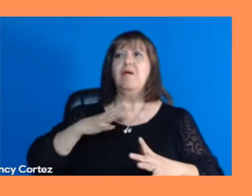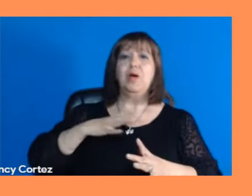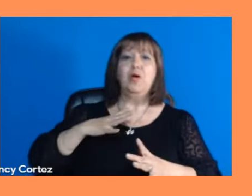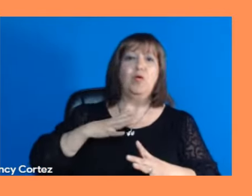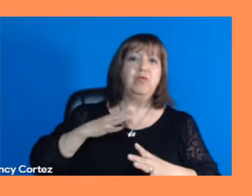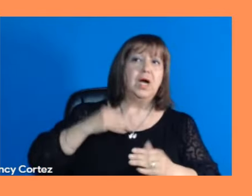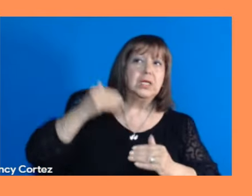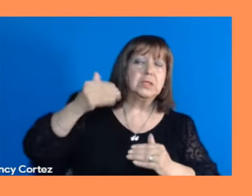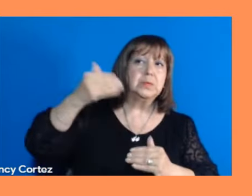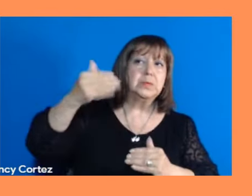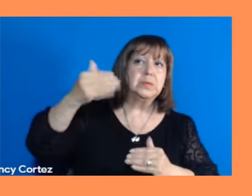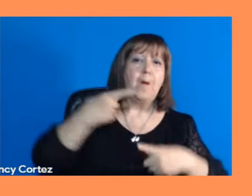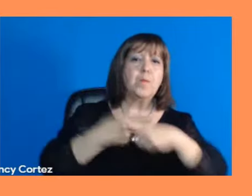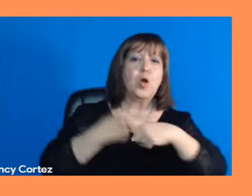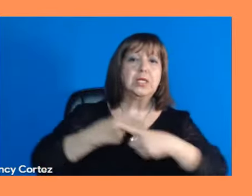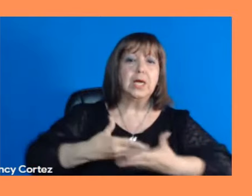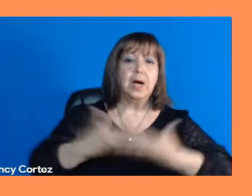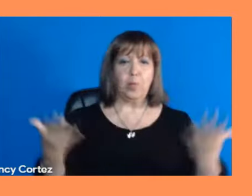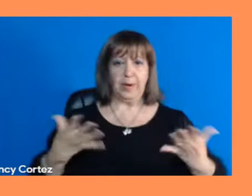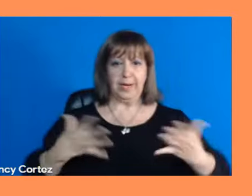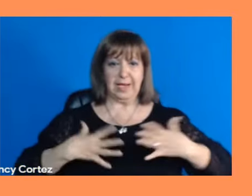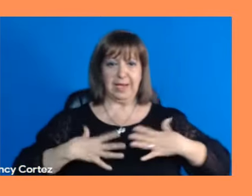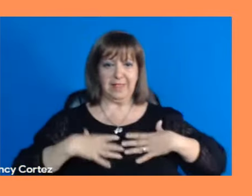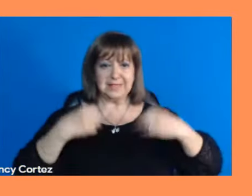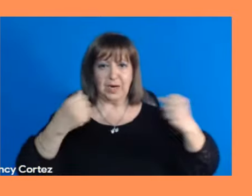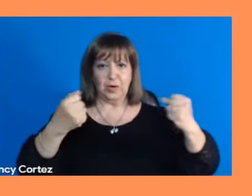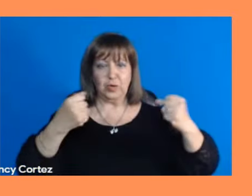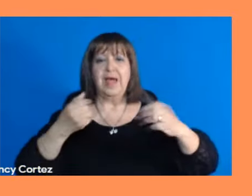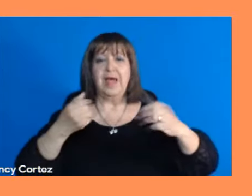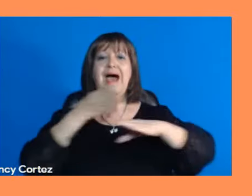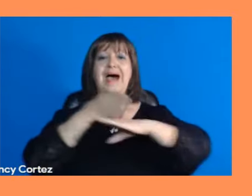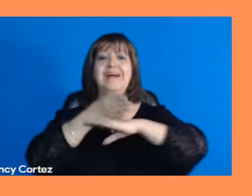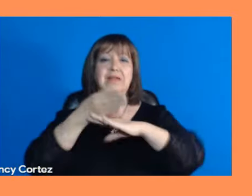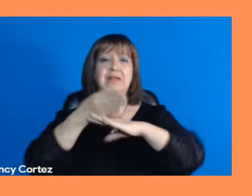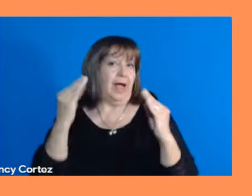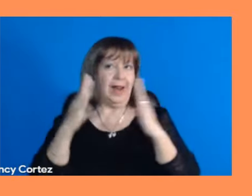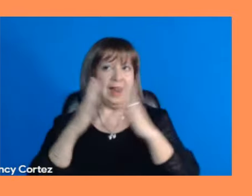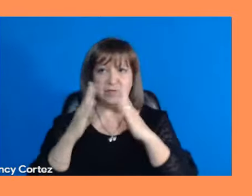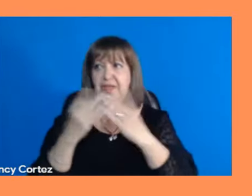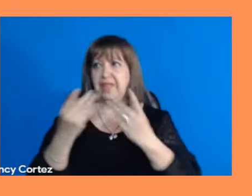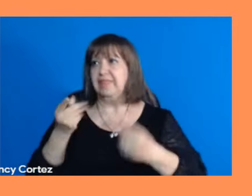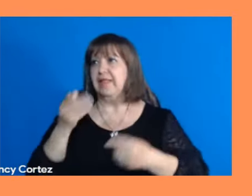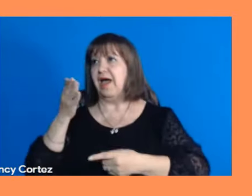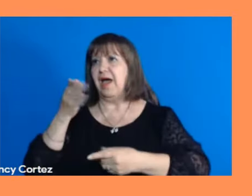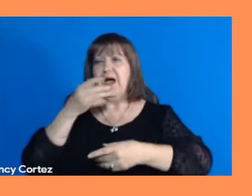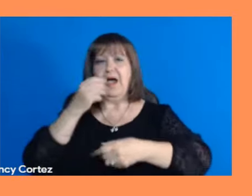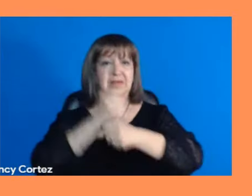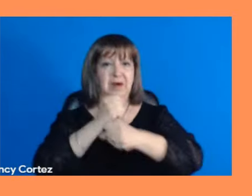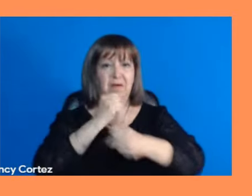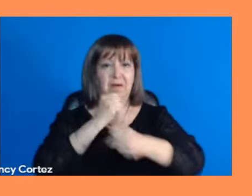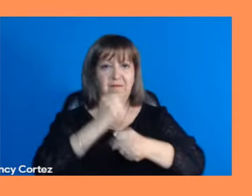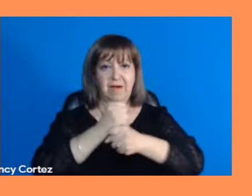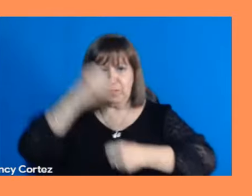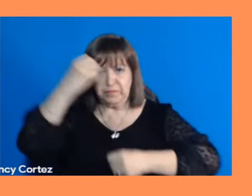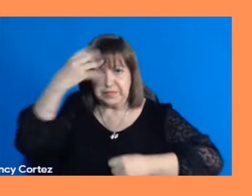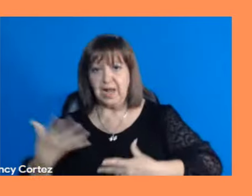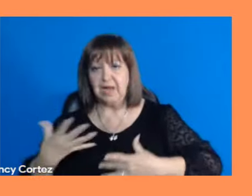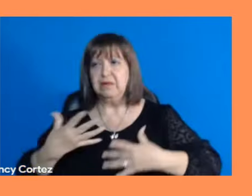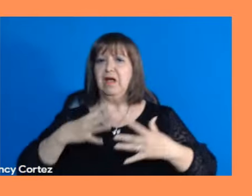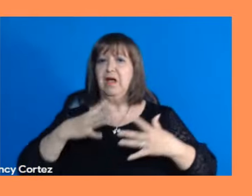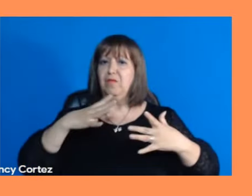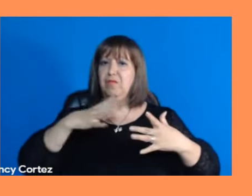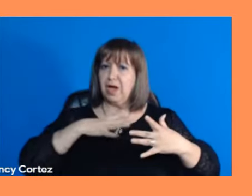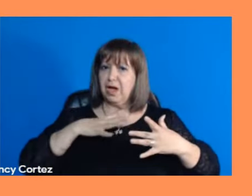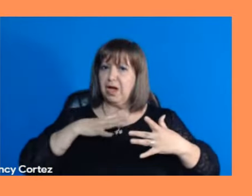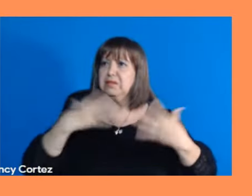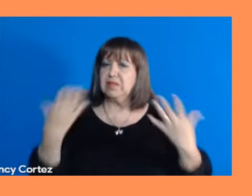salud, en el acceso a la vivienda, al trabajo formal, aún se mantienen cifras alarmantes de